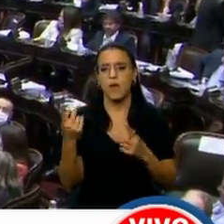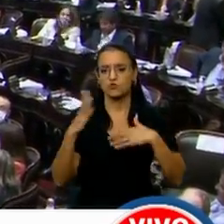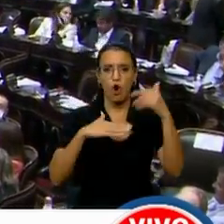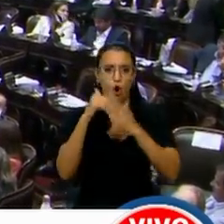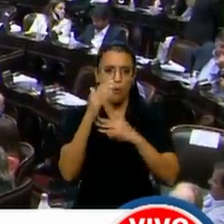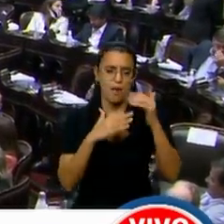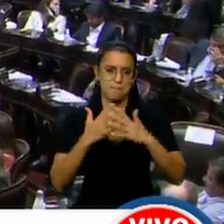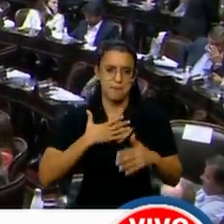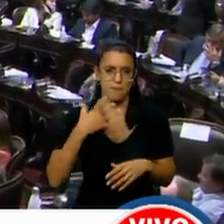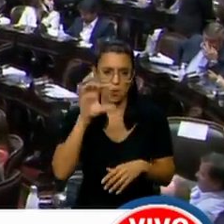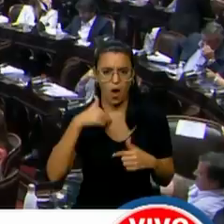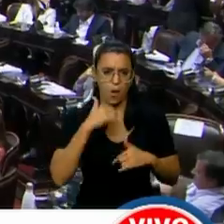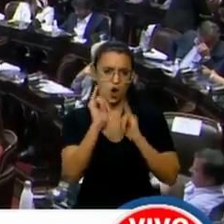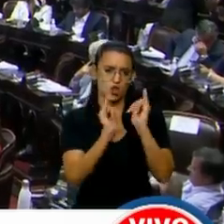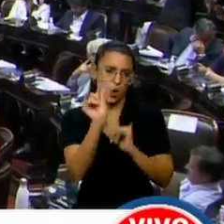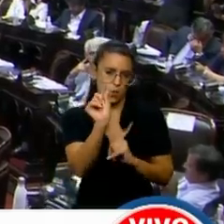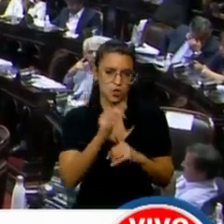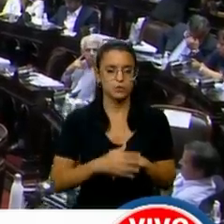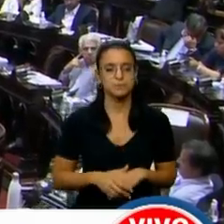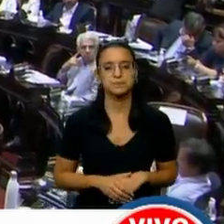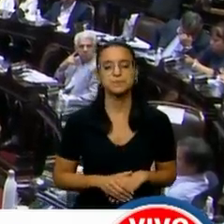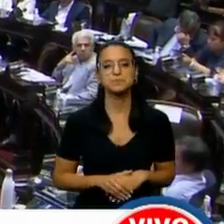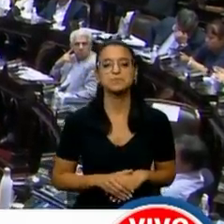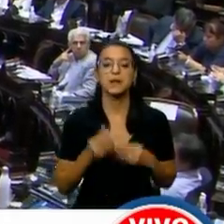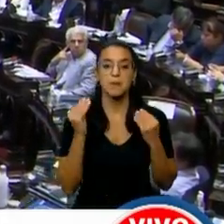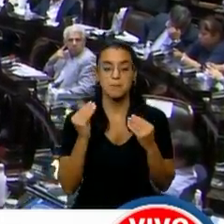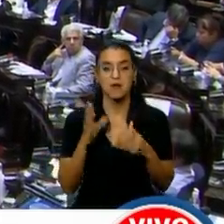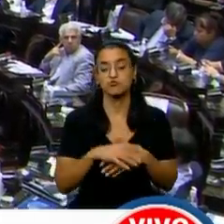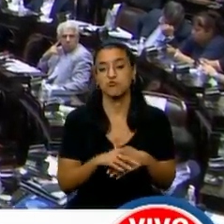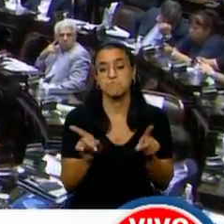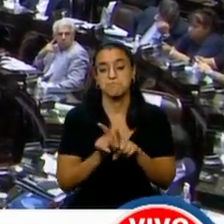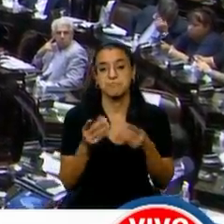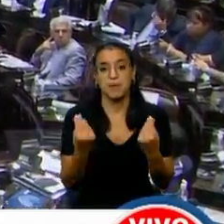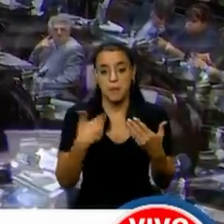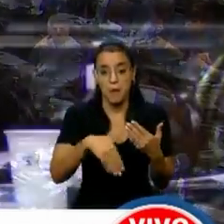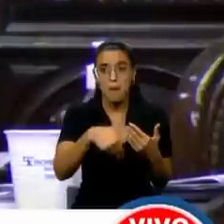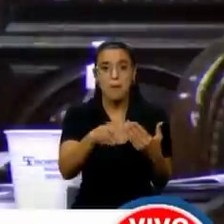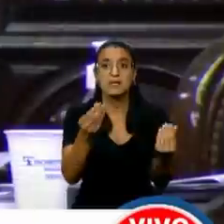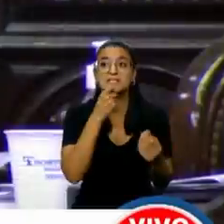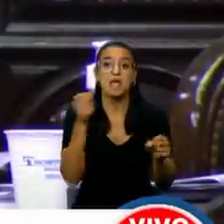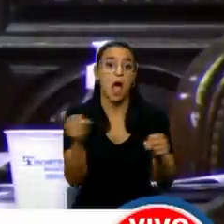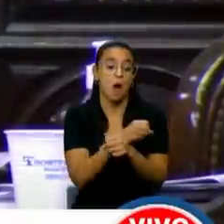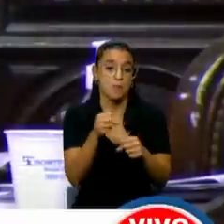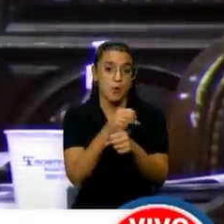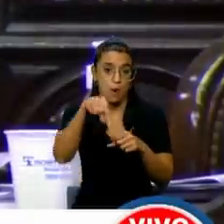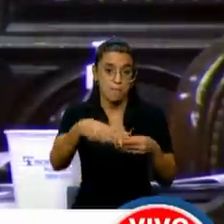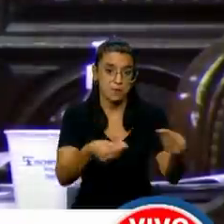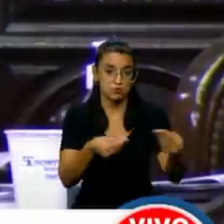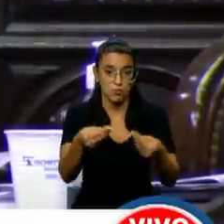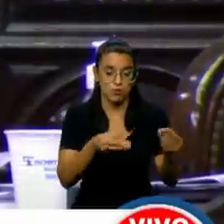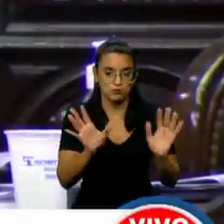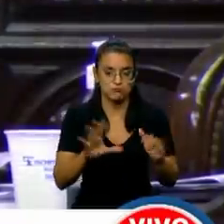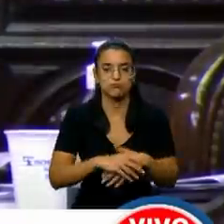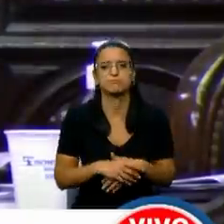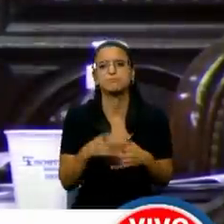les voy a contar un poquito lo que sucedió lo que está sucediendo lo que va a suceder en caso de que aprobemos este presupuesto